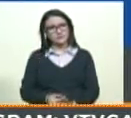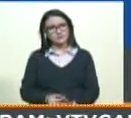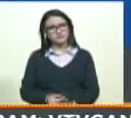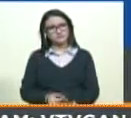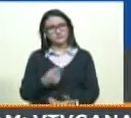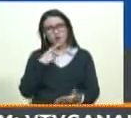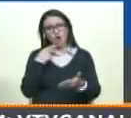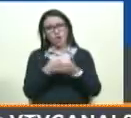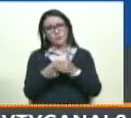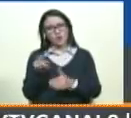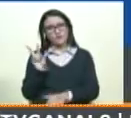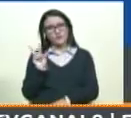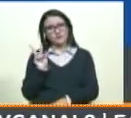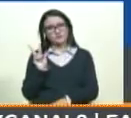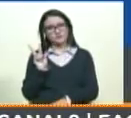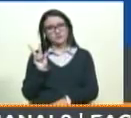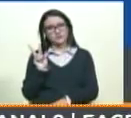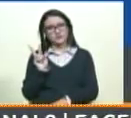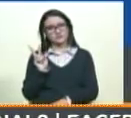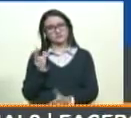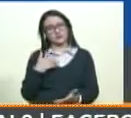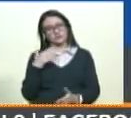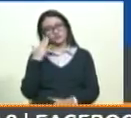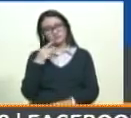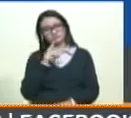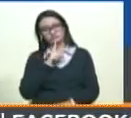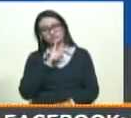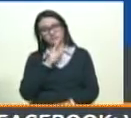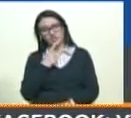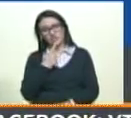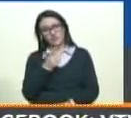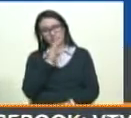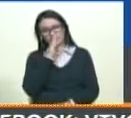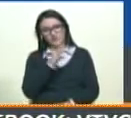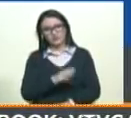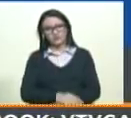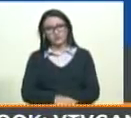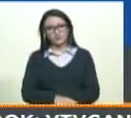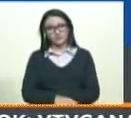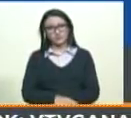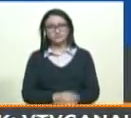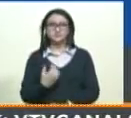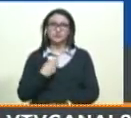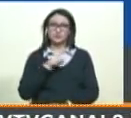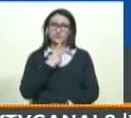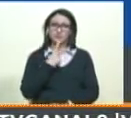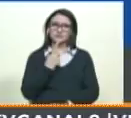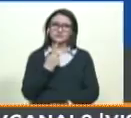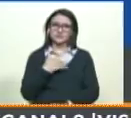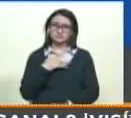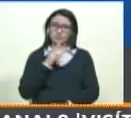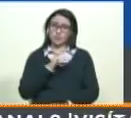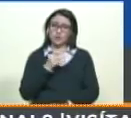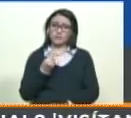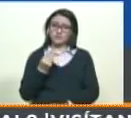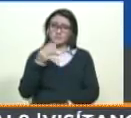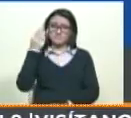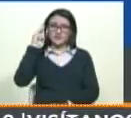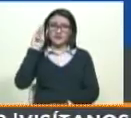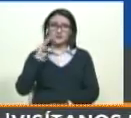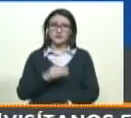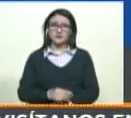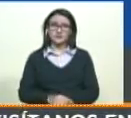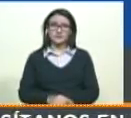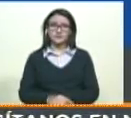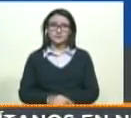nombrar a Venezuela, aunque se refirió a ella indirectamente? Y yo debo decir que a nosotros nos duele mucho México. Y